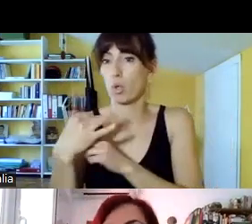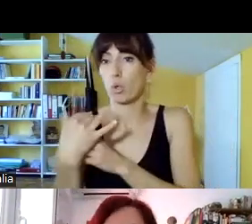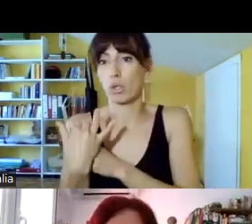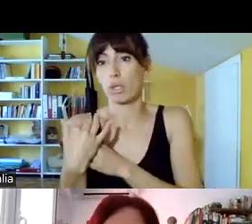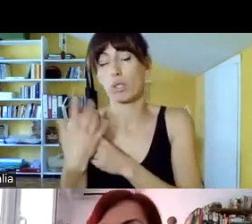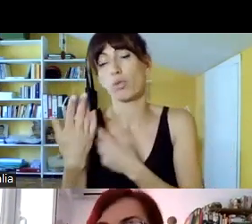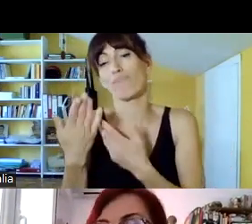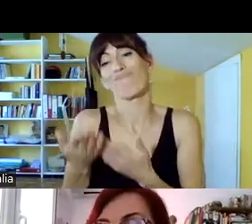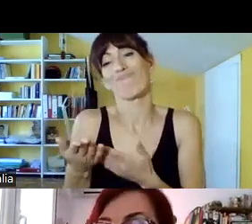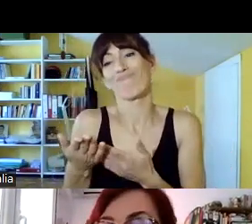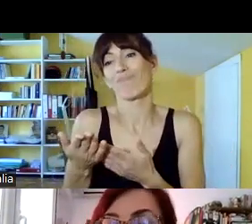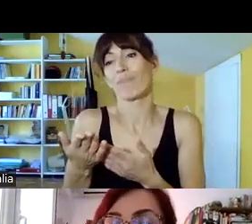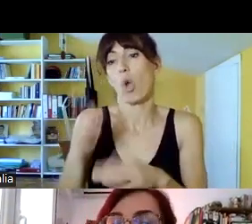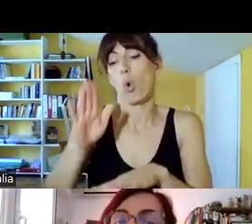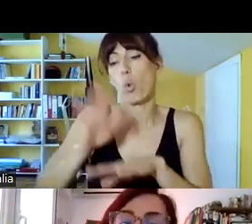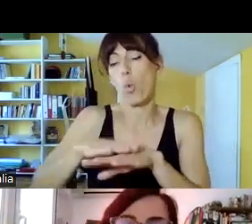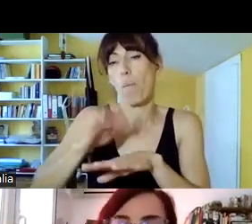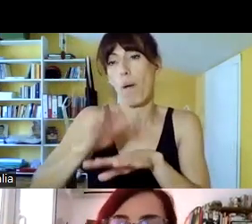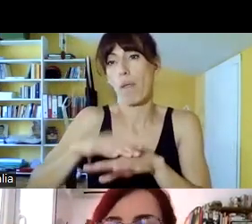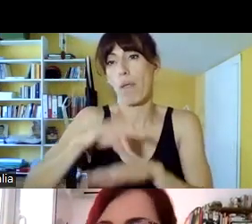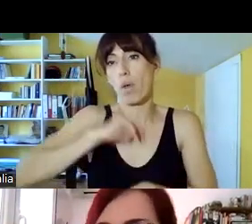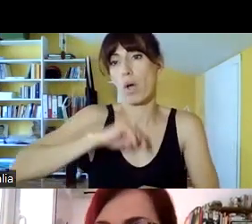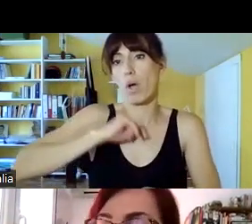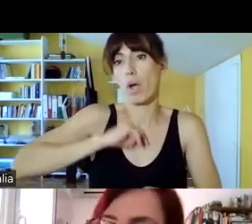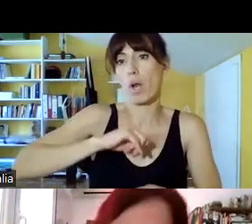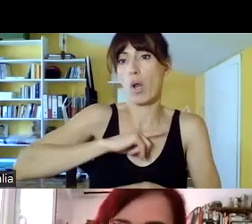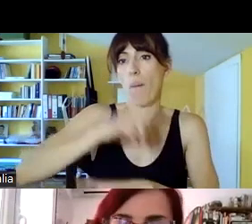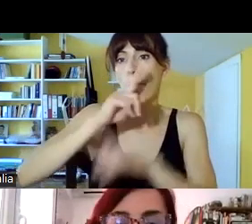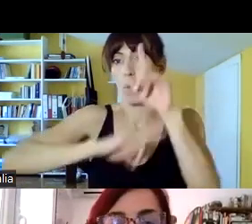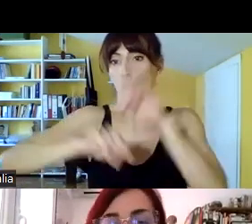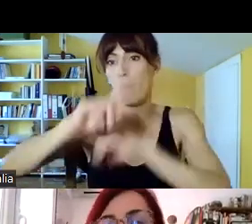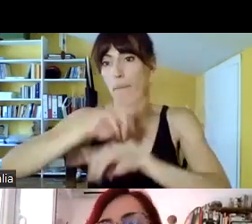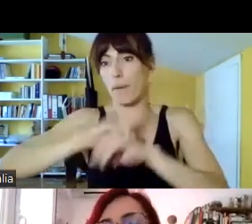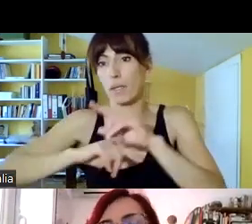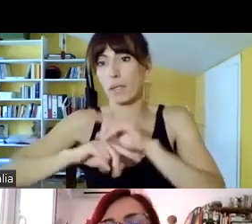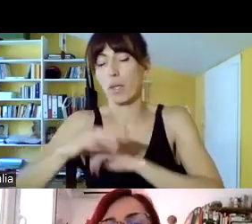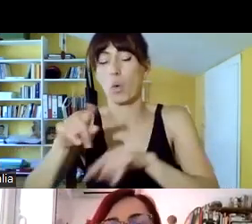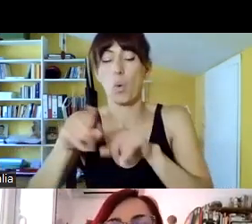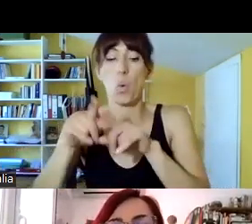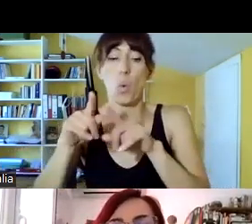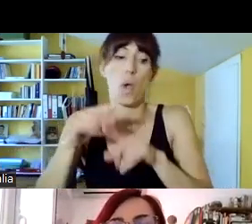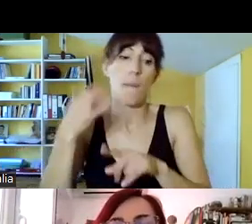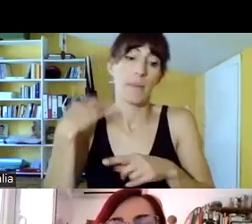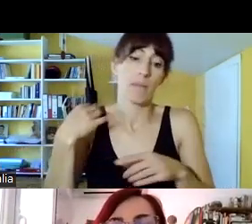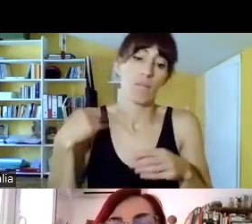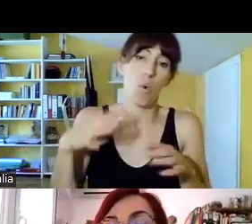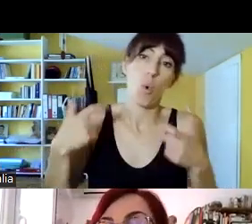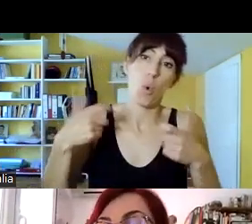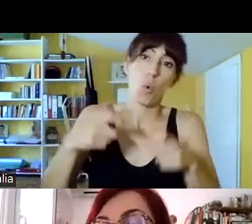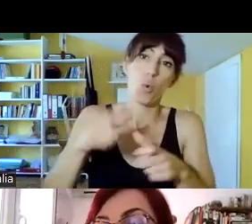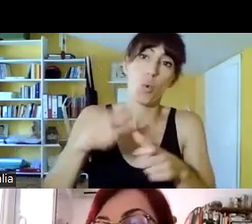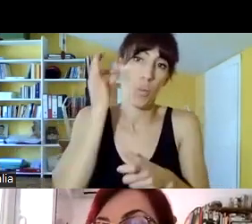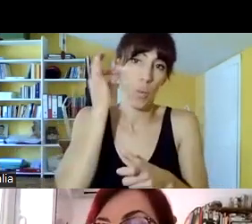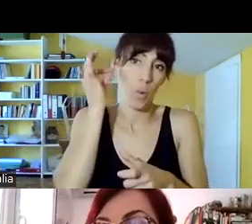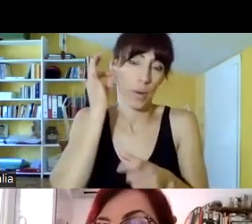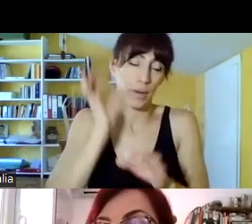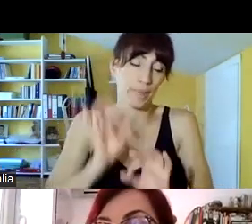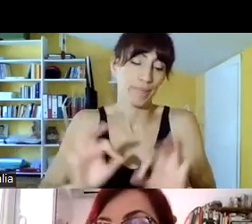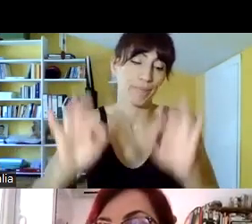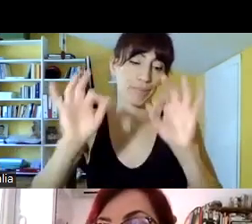ser culpabilizador y problemático, especialmente en un colectivo culpabilizado como somos las mujeres. Otro